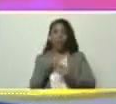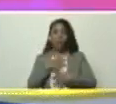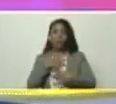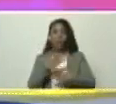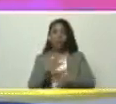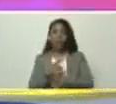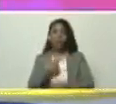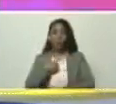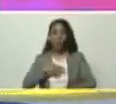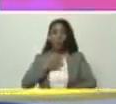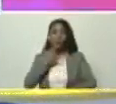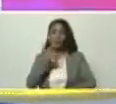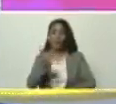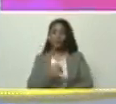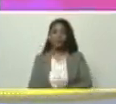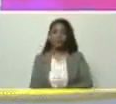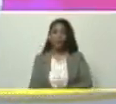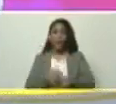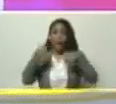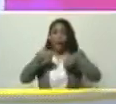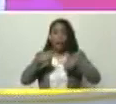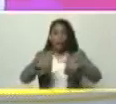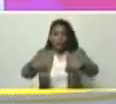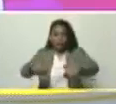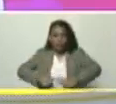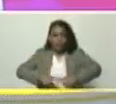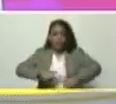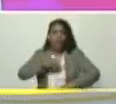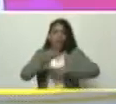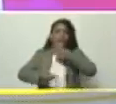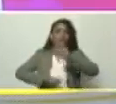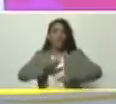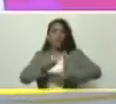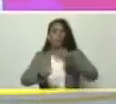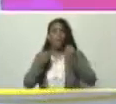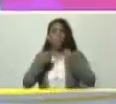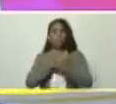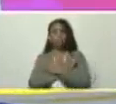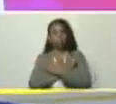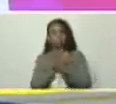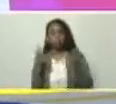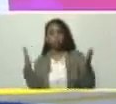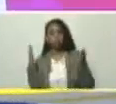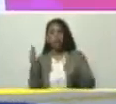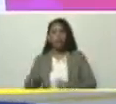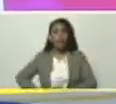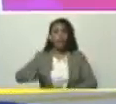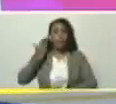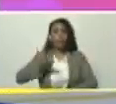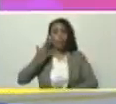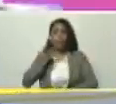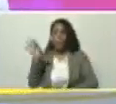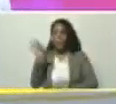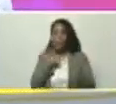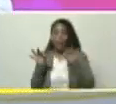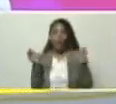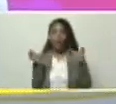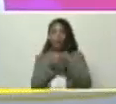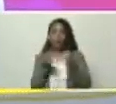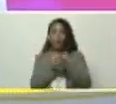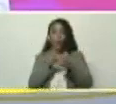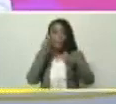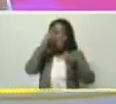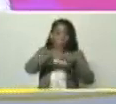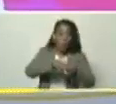le puedo decir que en este esfuerzo que se hizo para ofrecer y priorizar los cupos de acuerdo a la